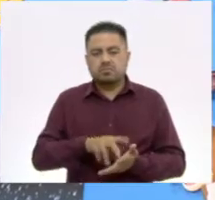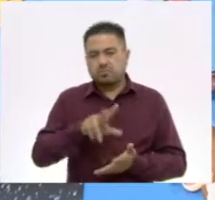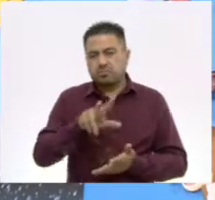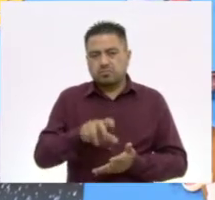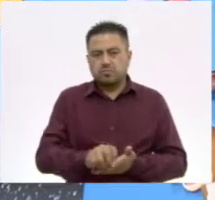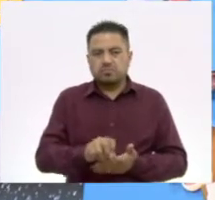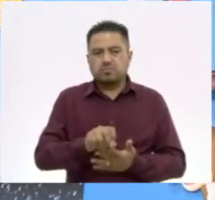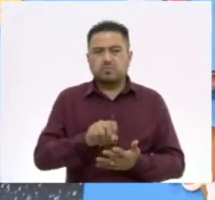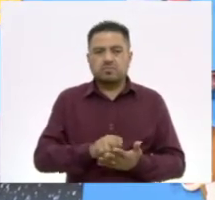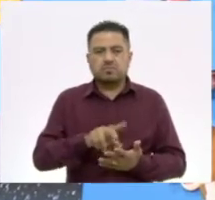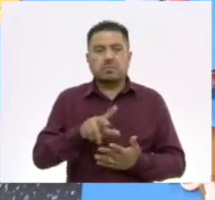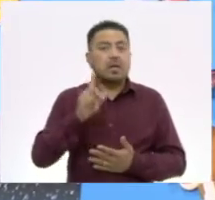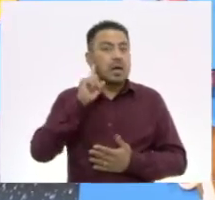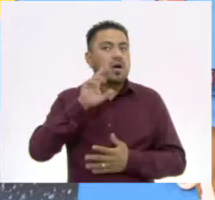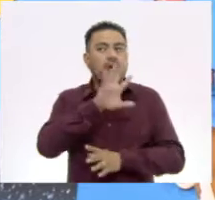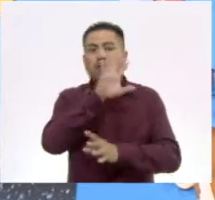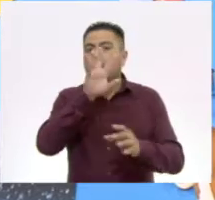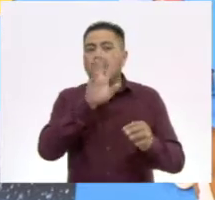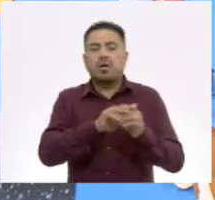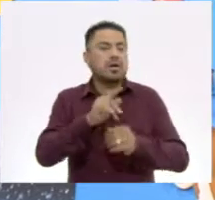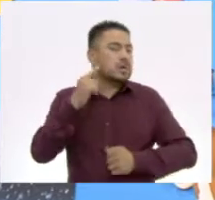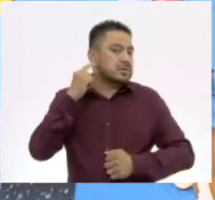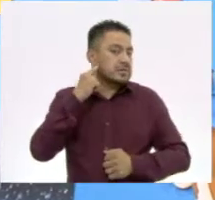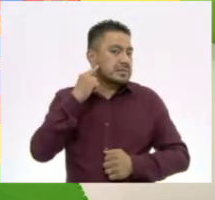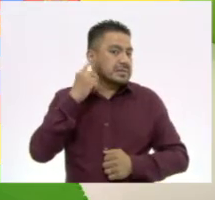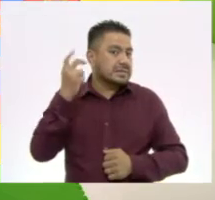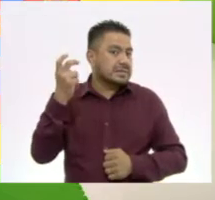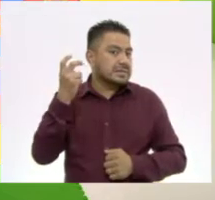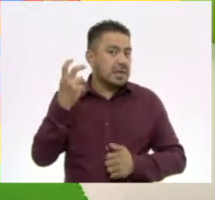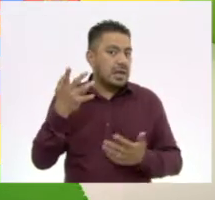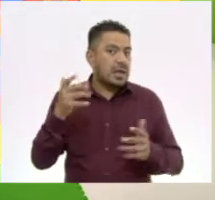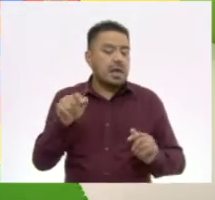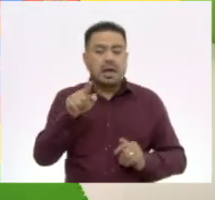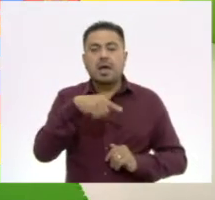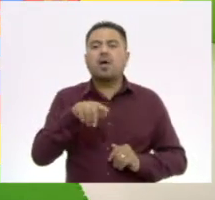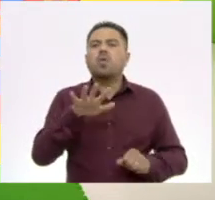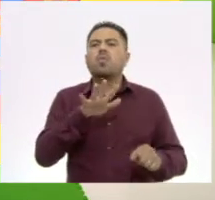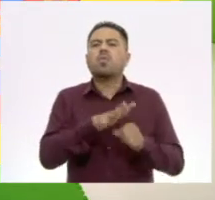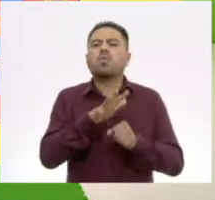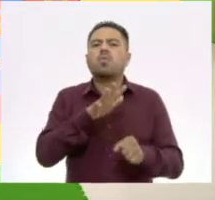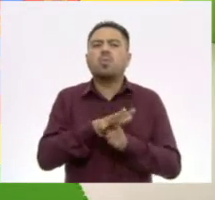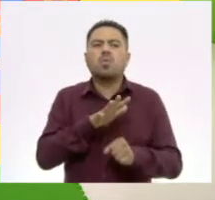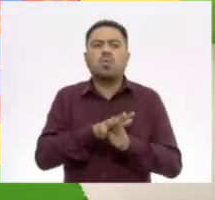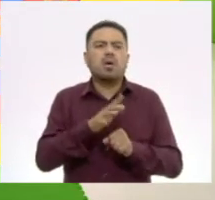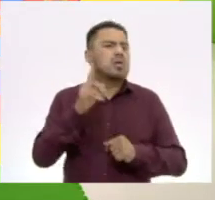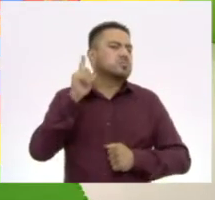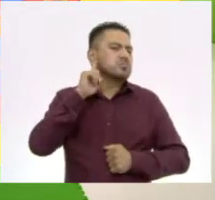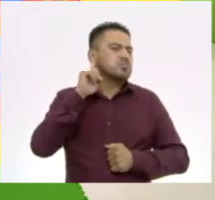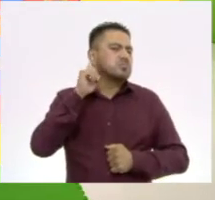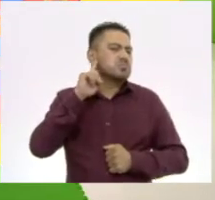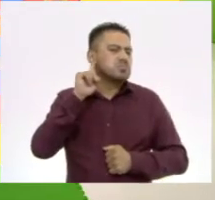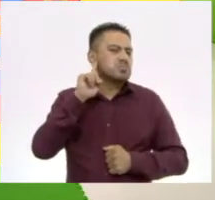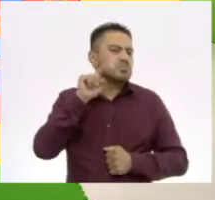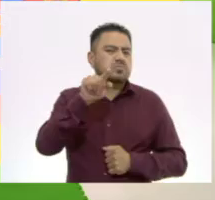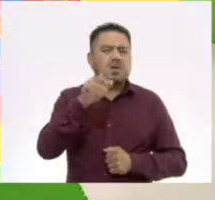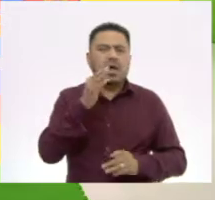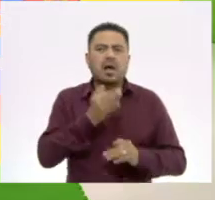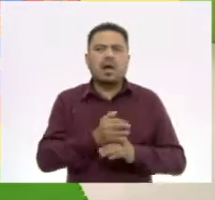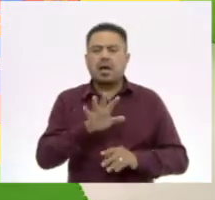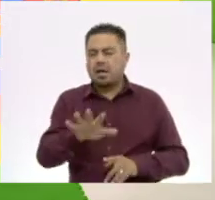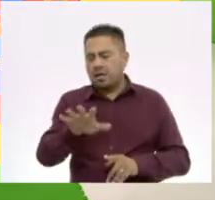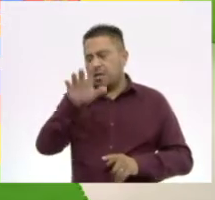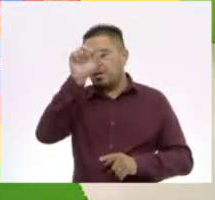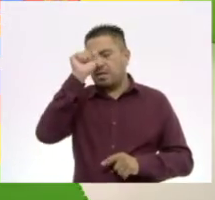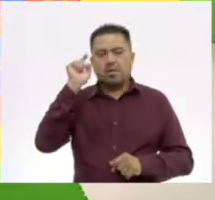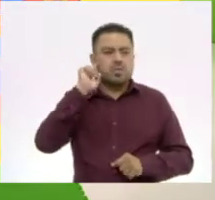escucharon todos esos sonidos cuáles fueron los sonidos que escuchaste